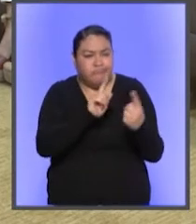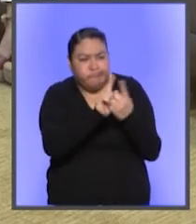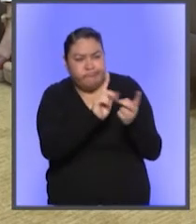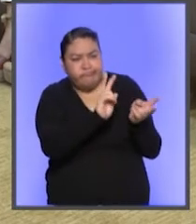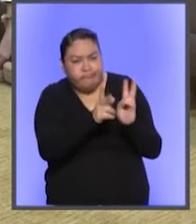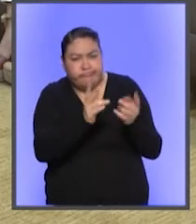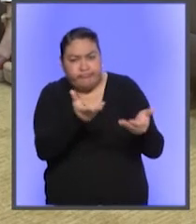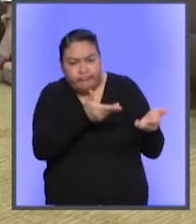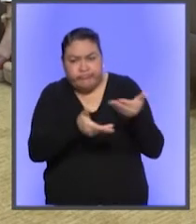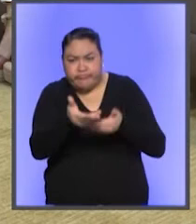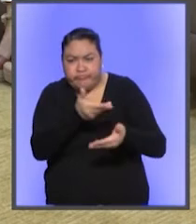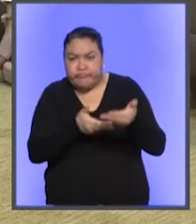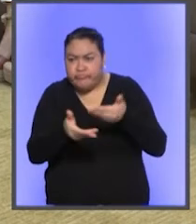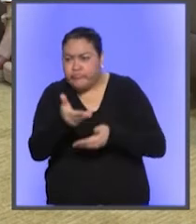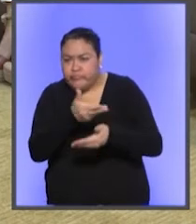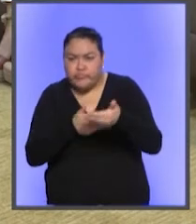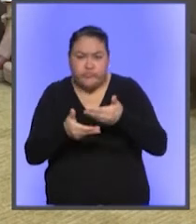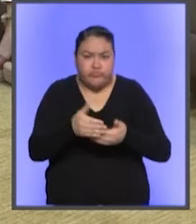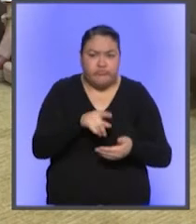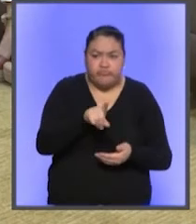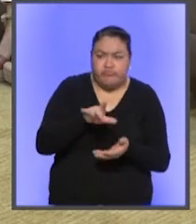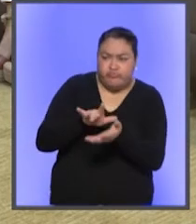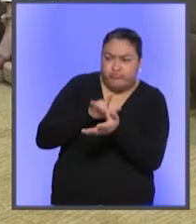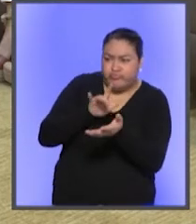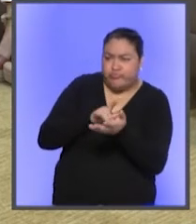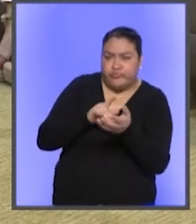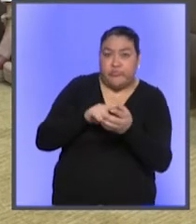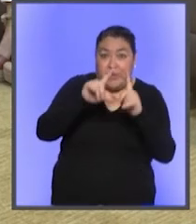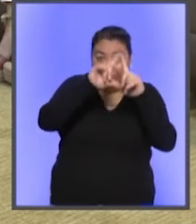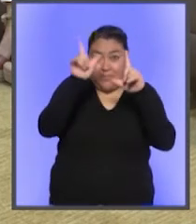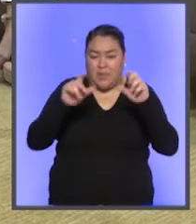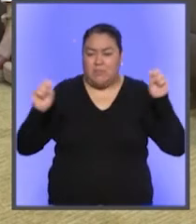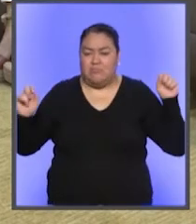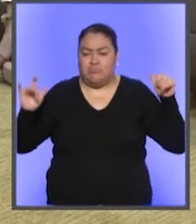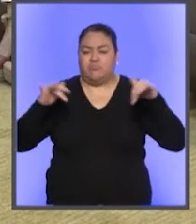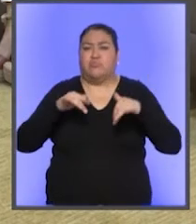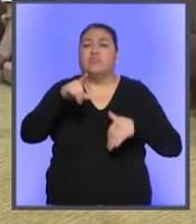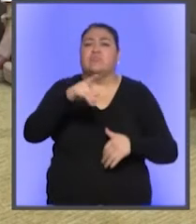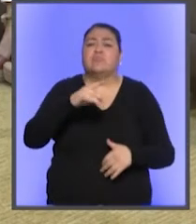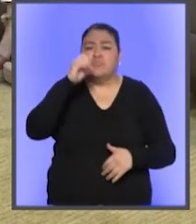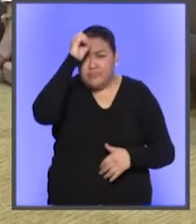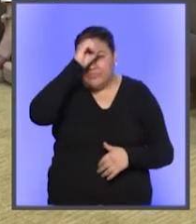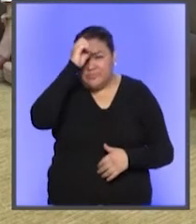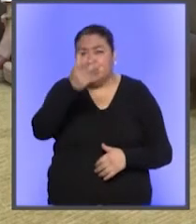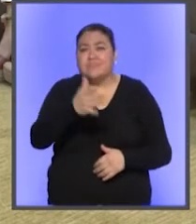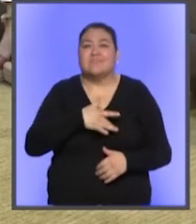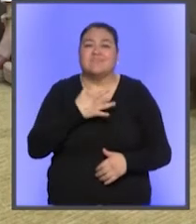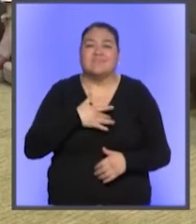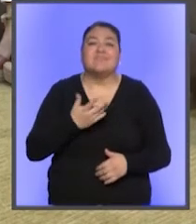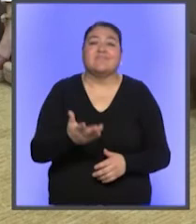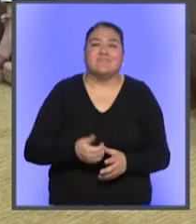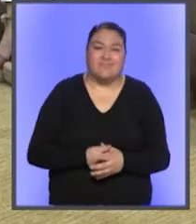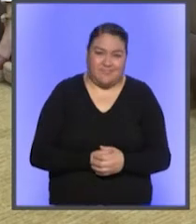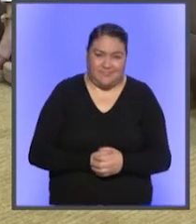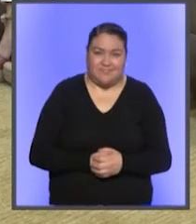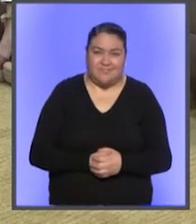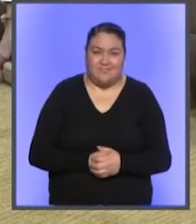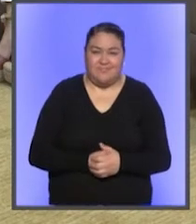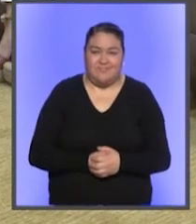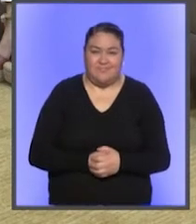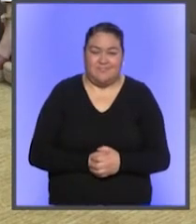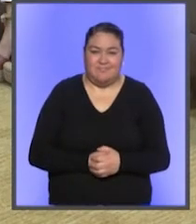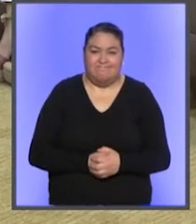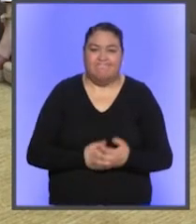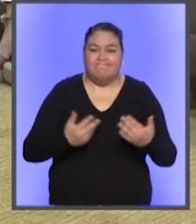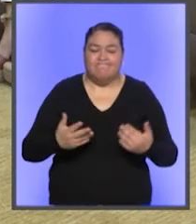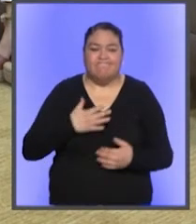esta este encuentro con estas mujeres rurales todo el país que nos pudiera compartir al respecto Bueno